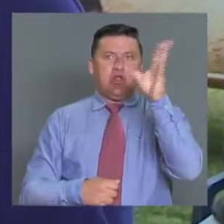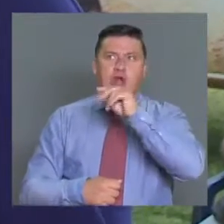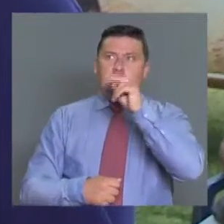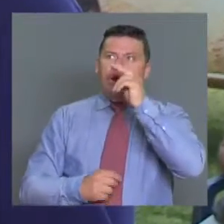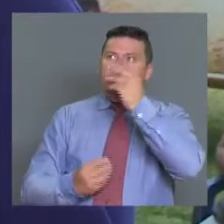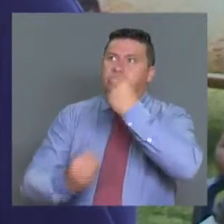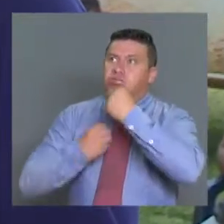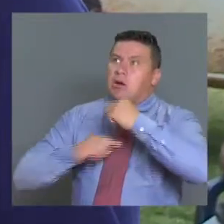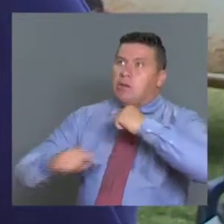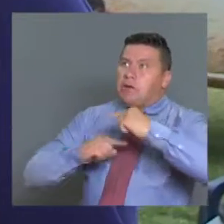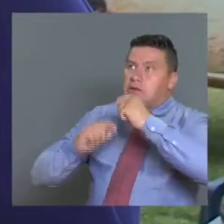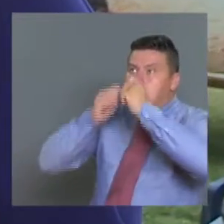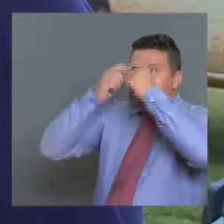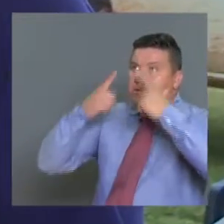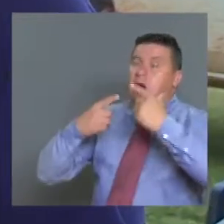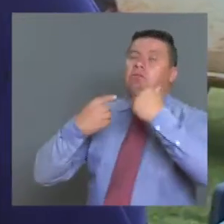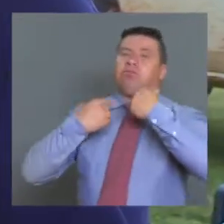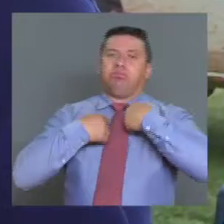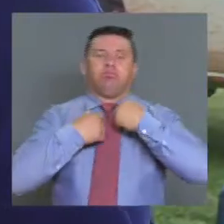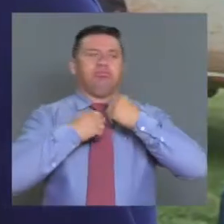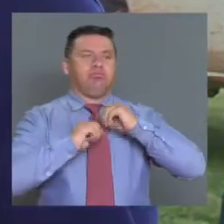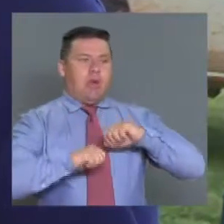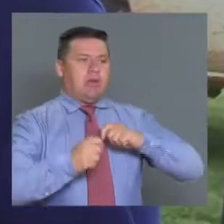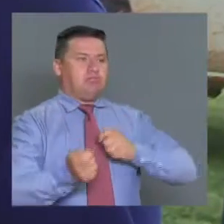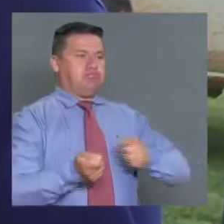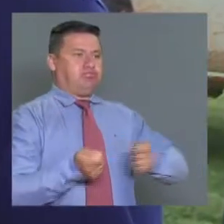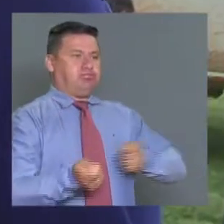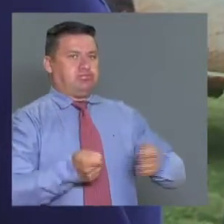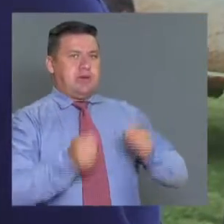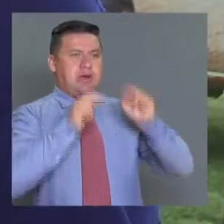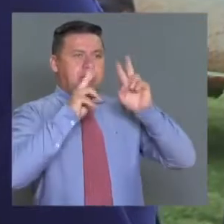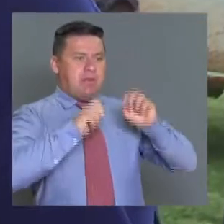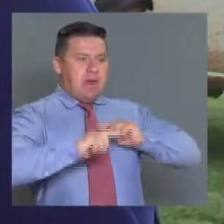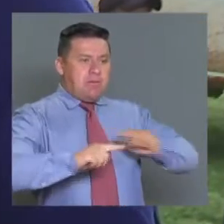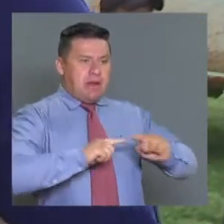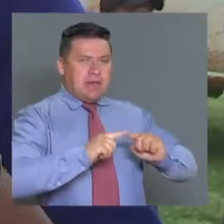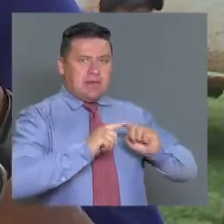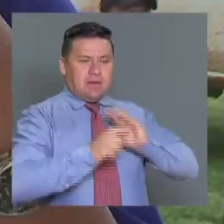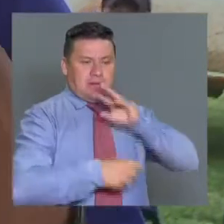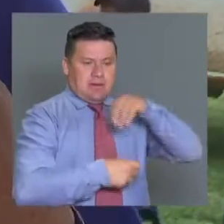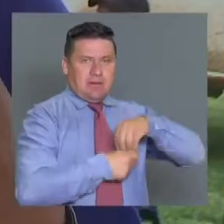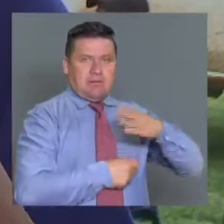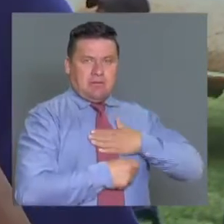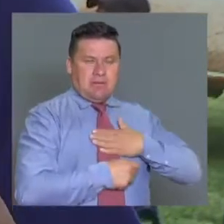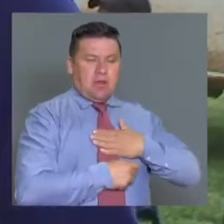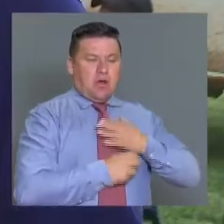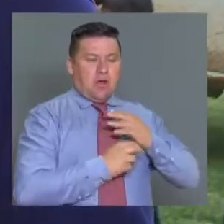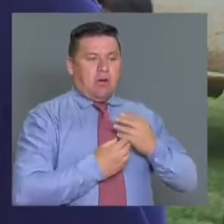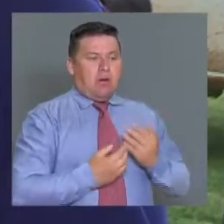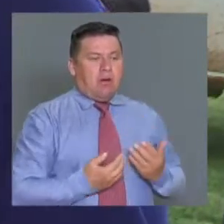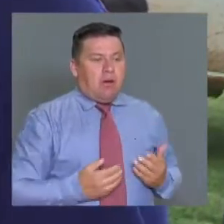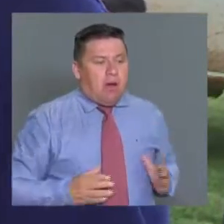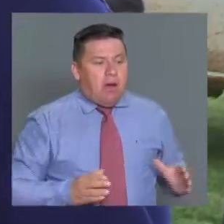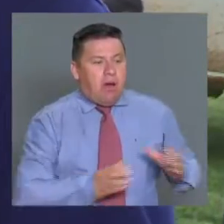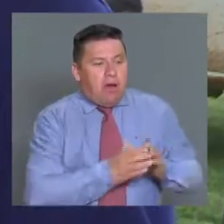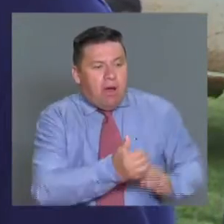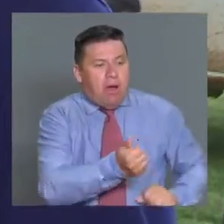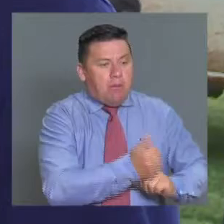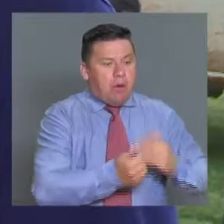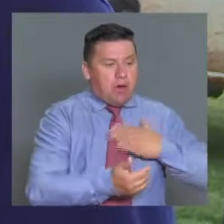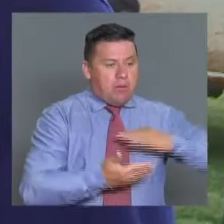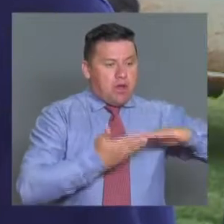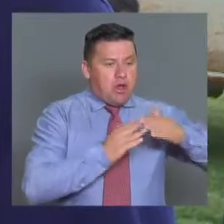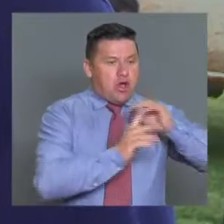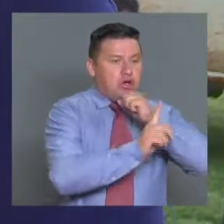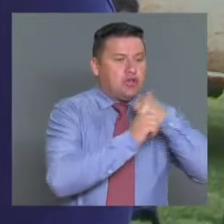administrativo capaz de poder manejar todos los asuntos administrativos y poderlo transmitir a mi comunidad como tal para un beneficio